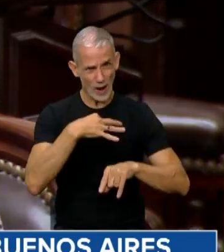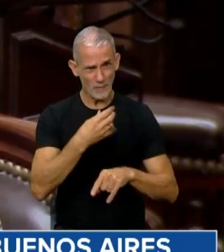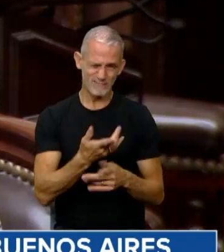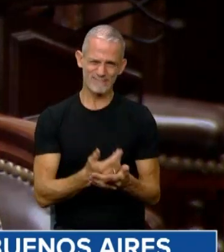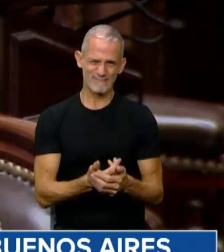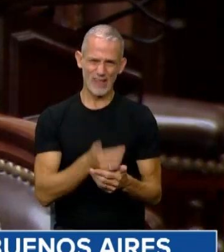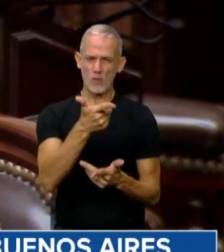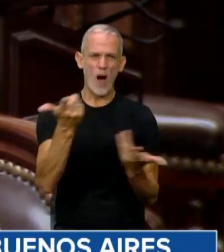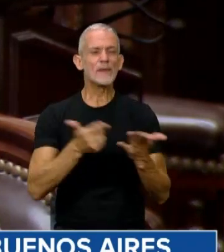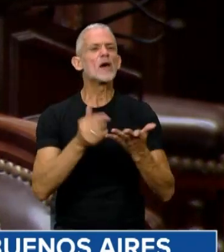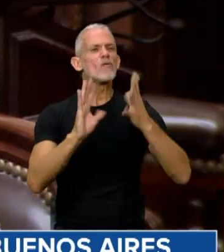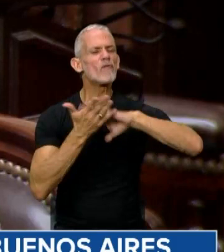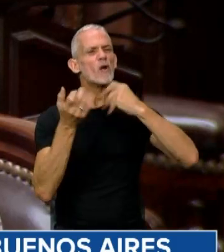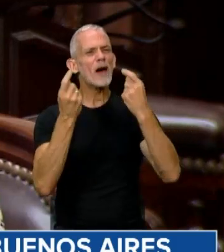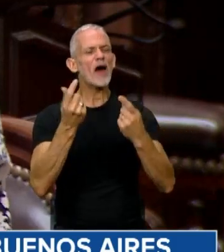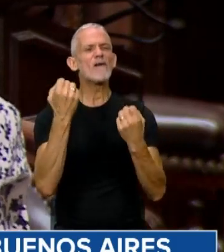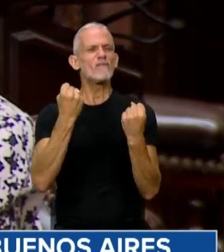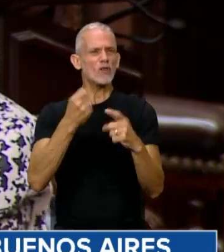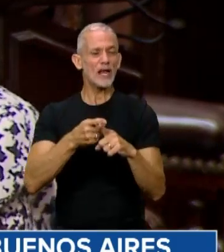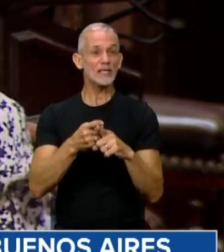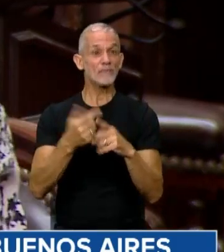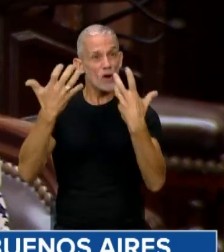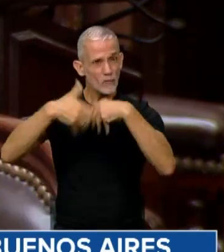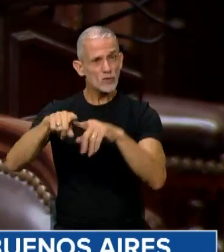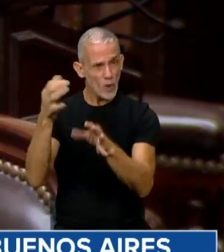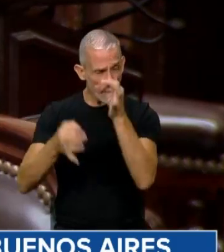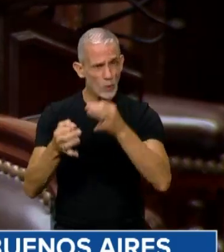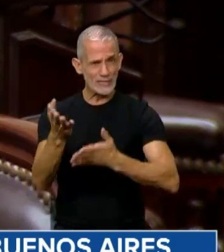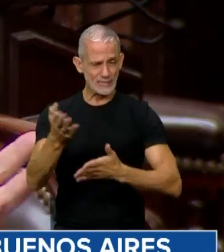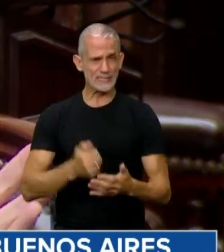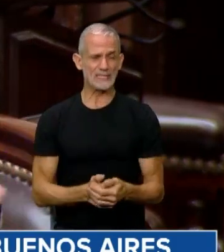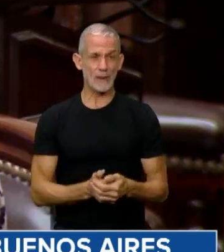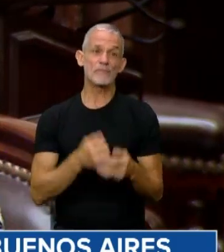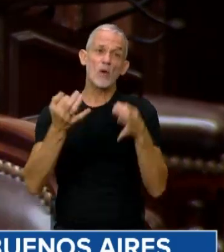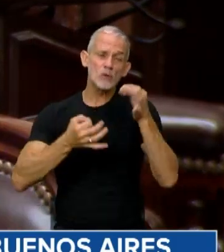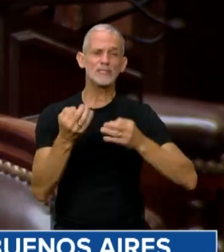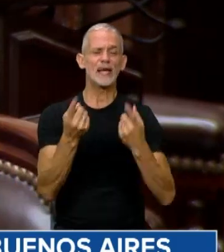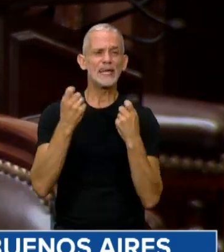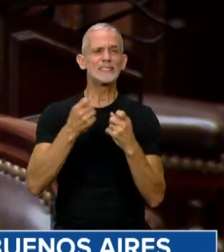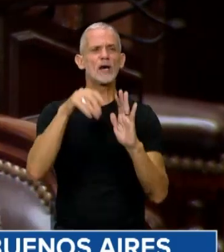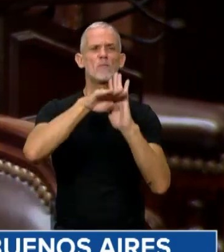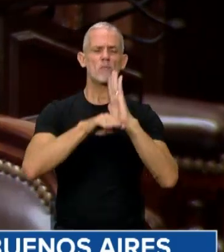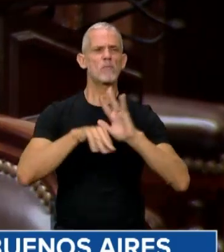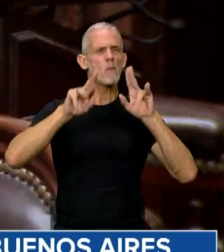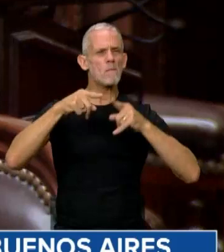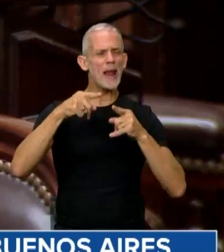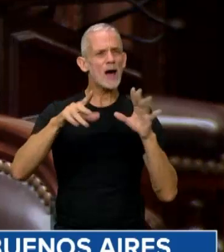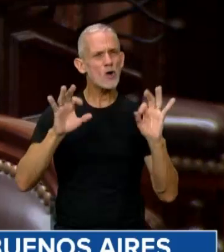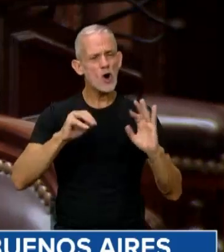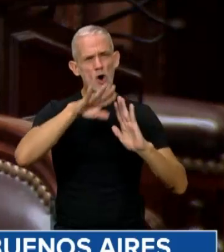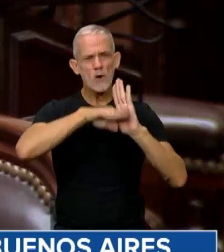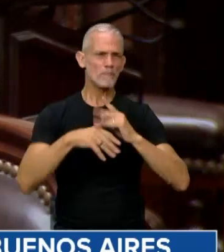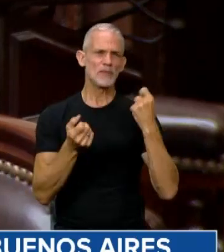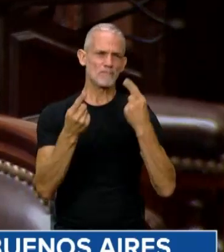de qué otra manera se fortalece el funcionamiento de la justicia. La justicia necesita una política integral y un plan integral